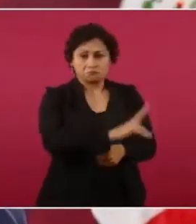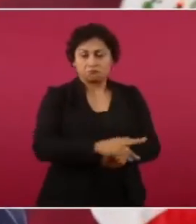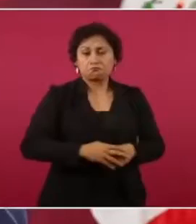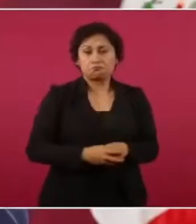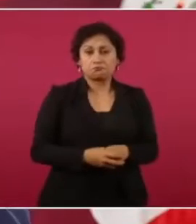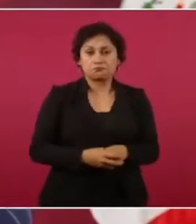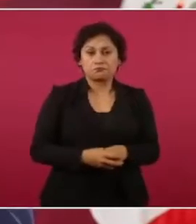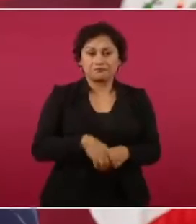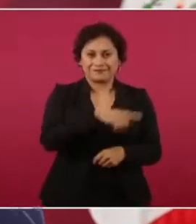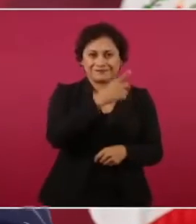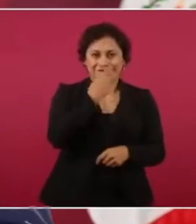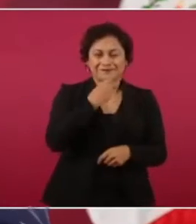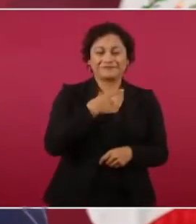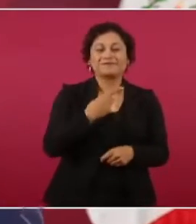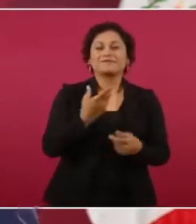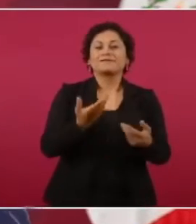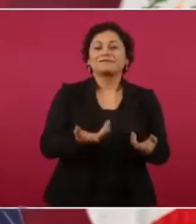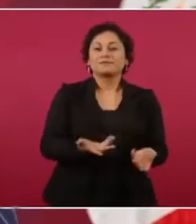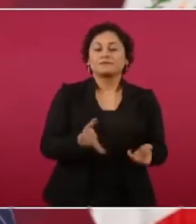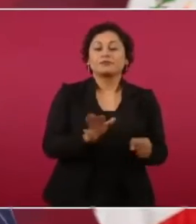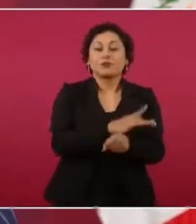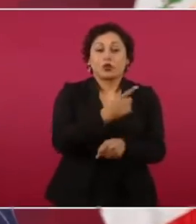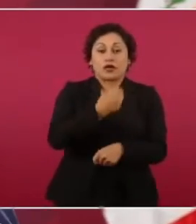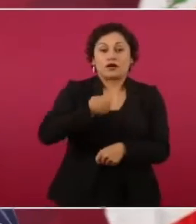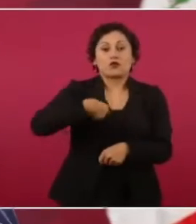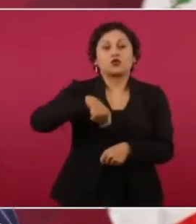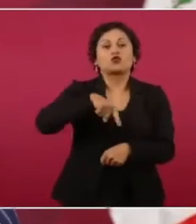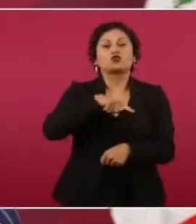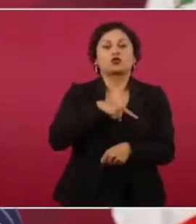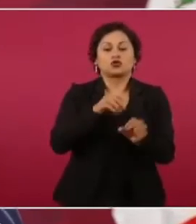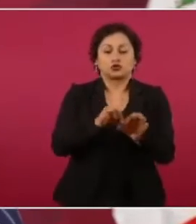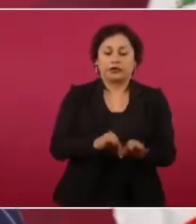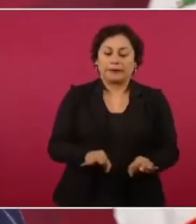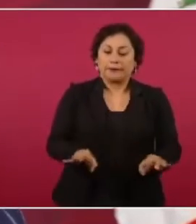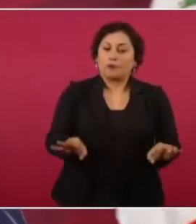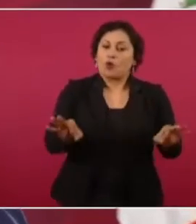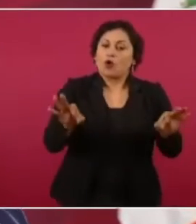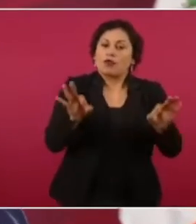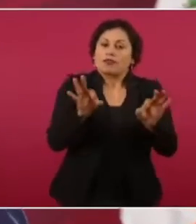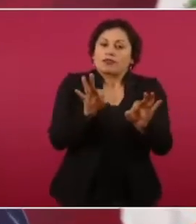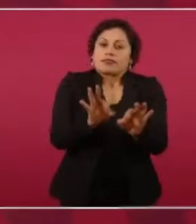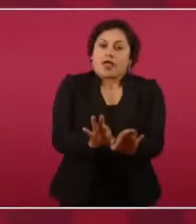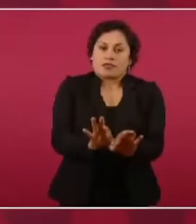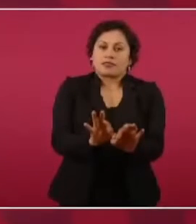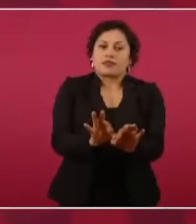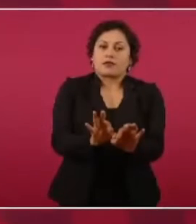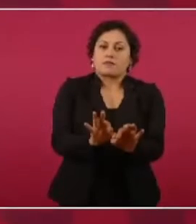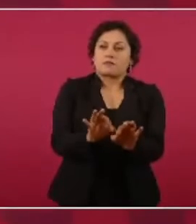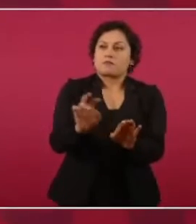Dice, es que a nosotros nos importa mucho el prestigio de nuestra agencia.